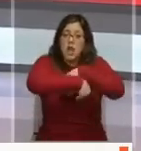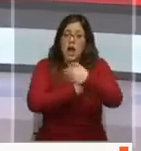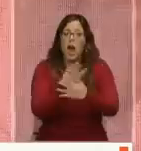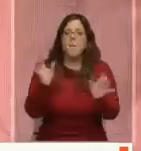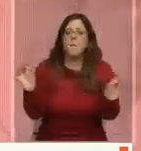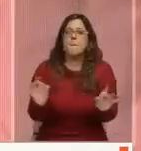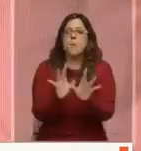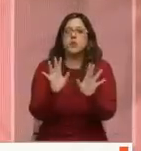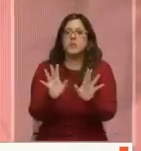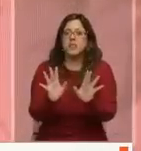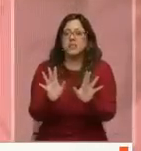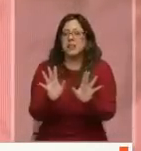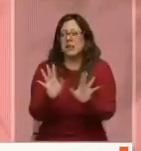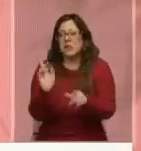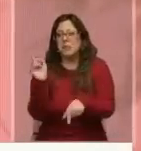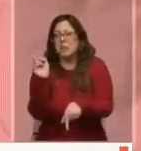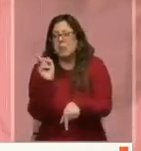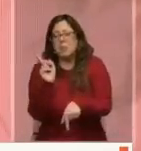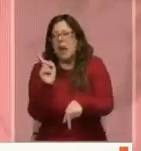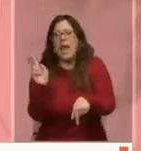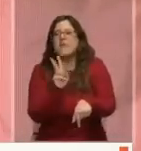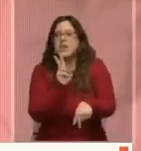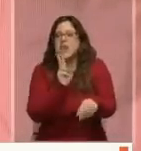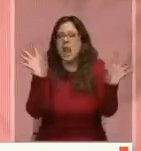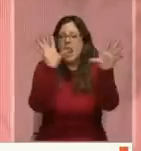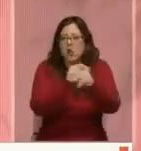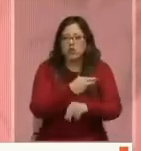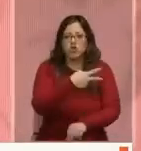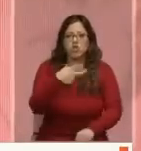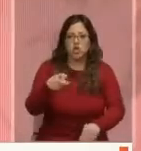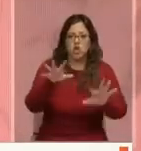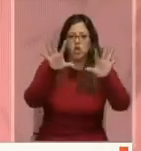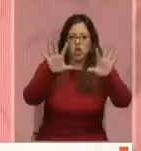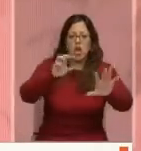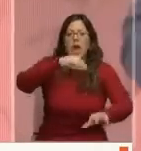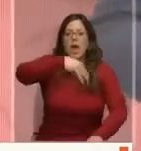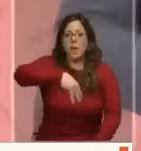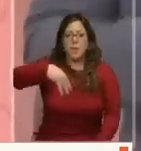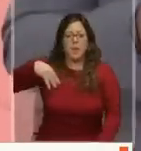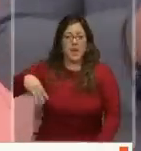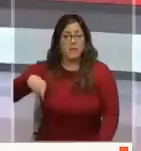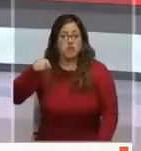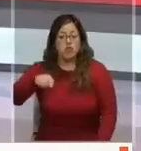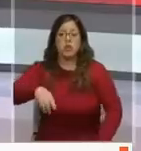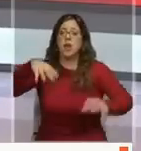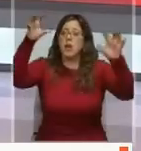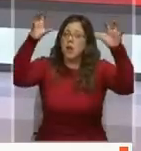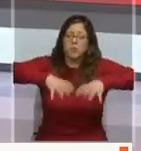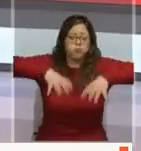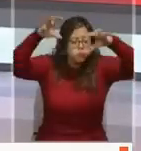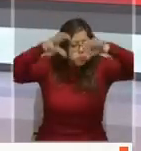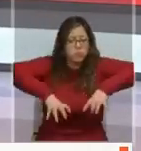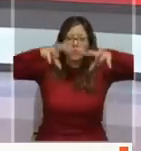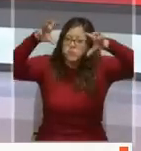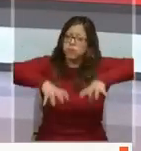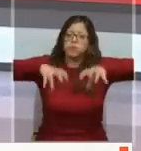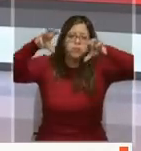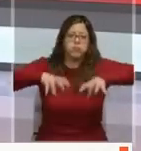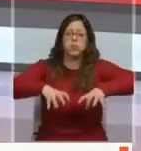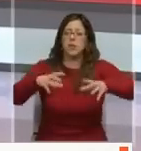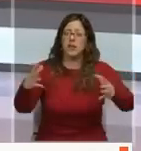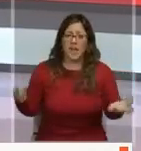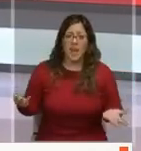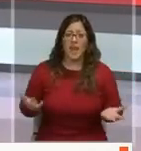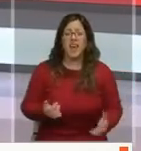comenzar últimas horas de viernes con 210 milímetros, estamos hablando de una precipitación muy abundante en